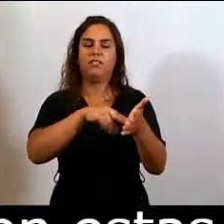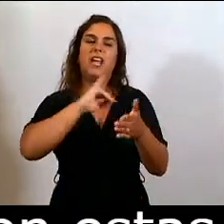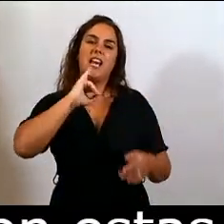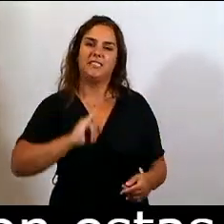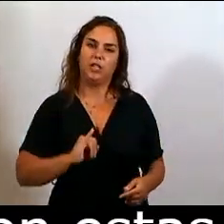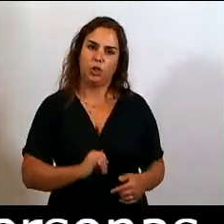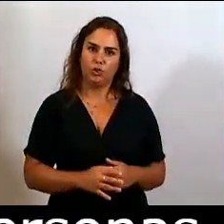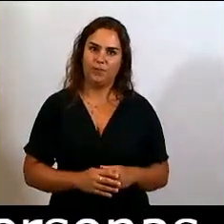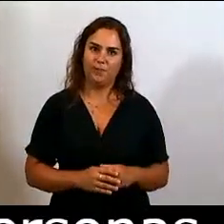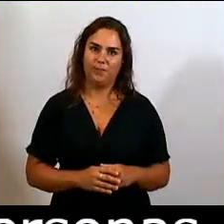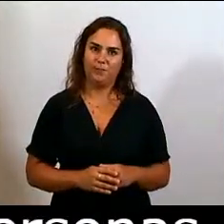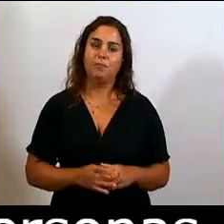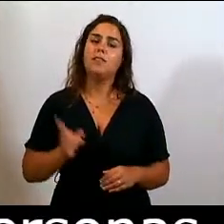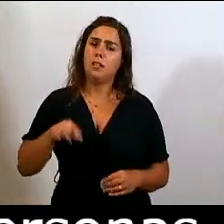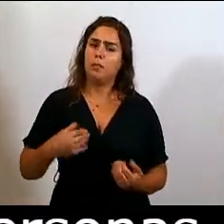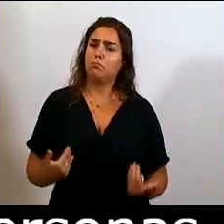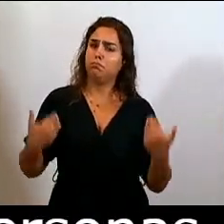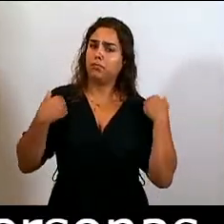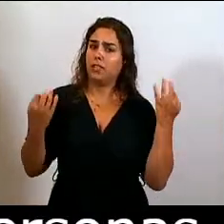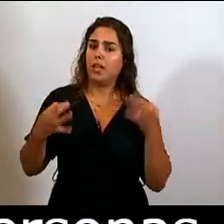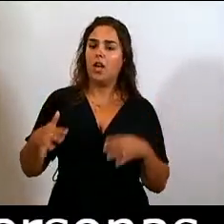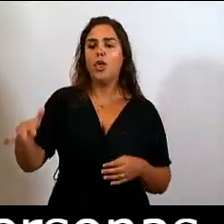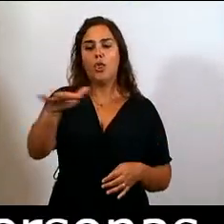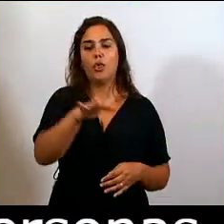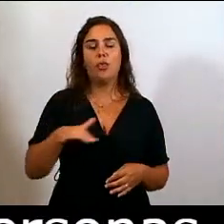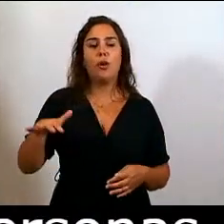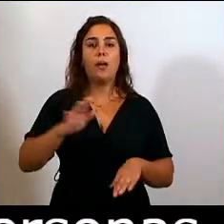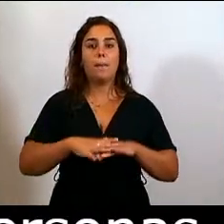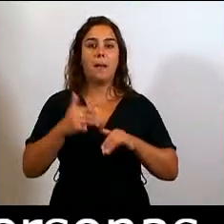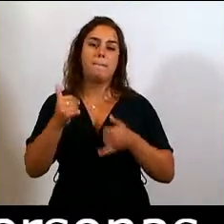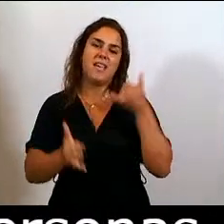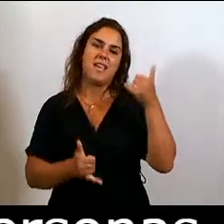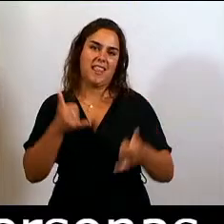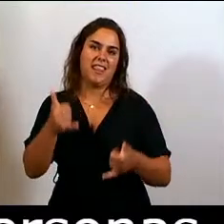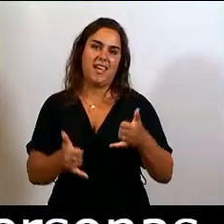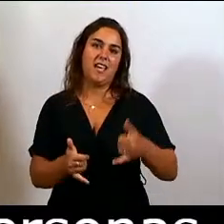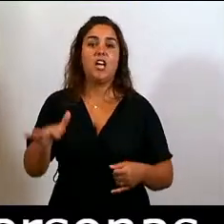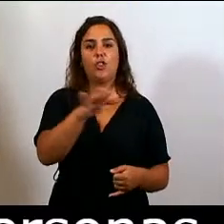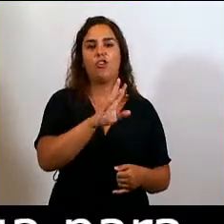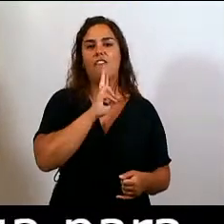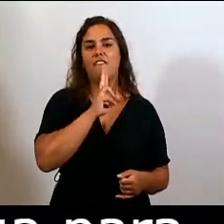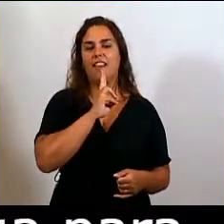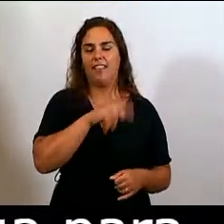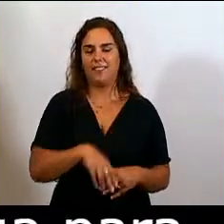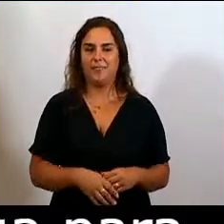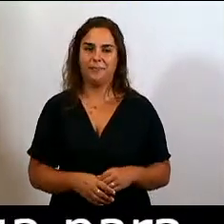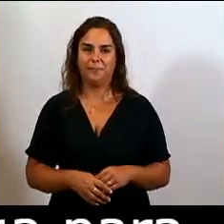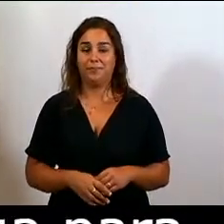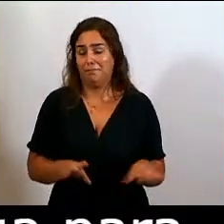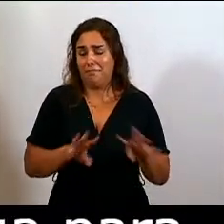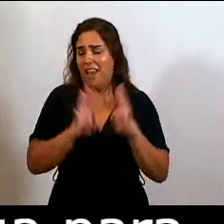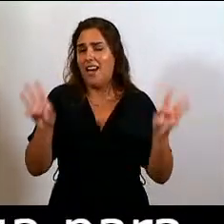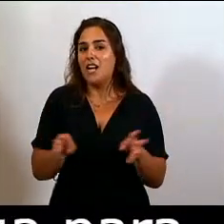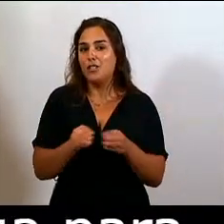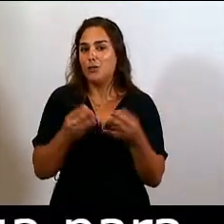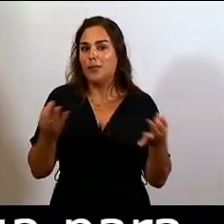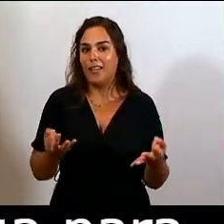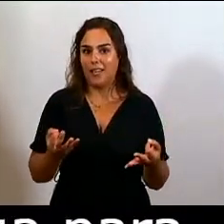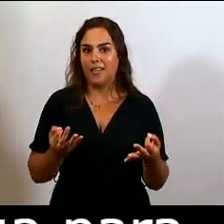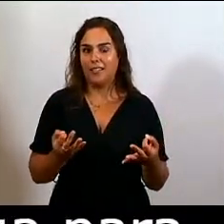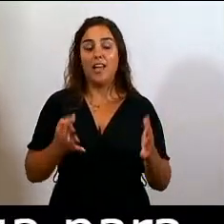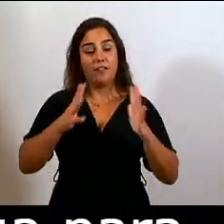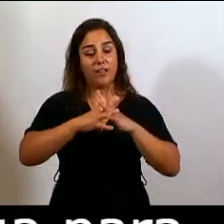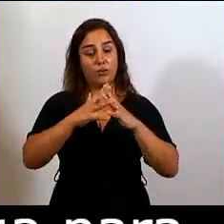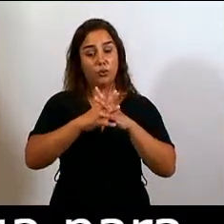eléctrico. Nos ocuparemos también de espacios para estacionar bicicletas y zonas verdes. En definitiva, se trata de mejorar las